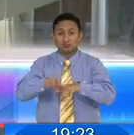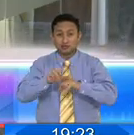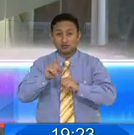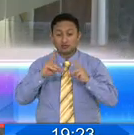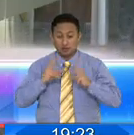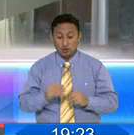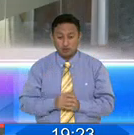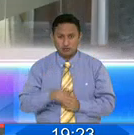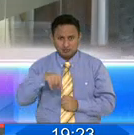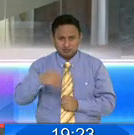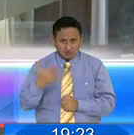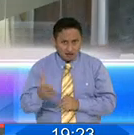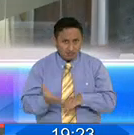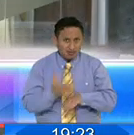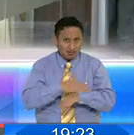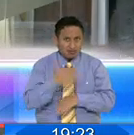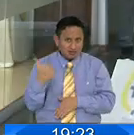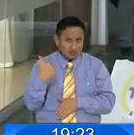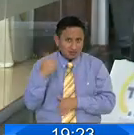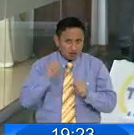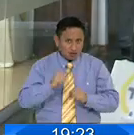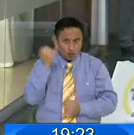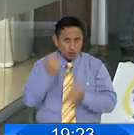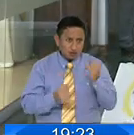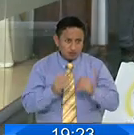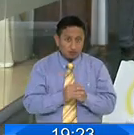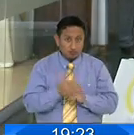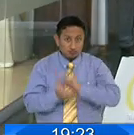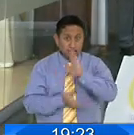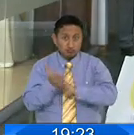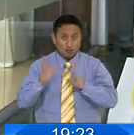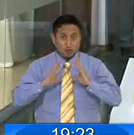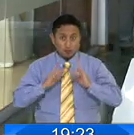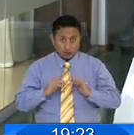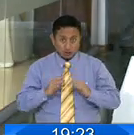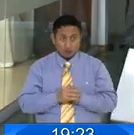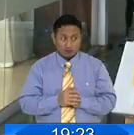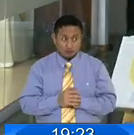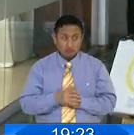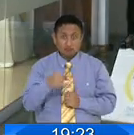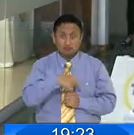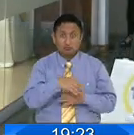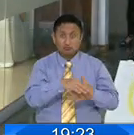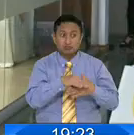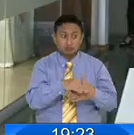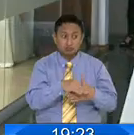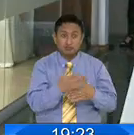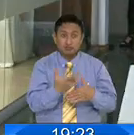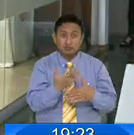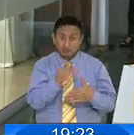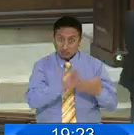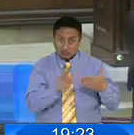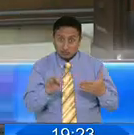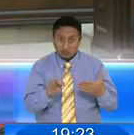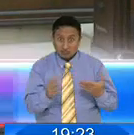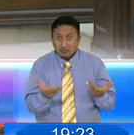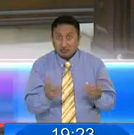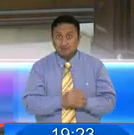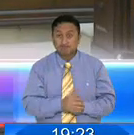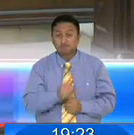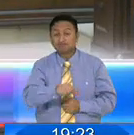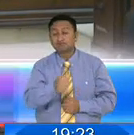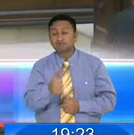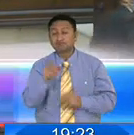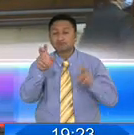cerrar y para irnos a la vacancia legislativa ya tenía que haber sido tratado otro de los pendientes importantes y que está la